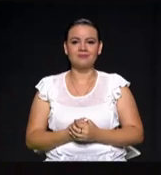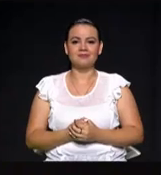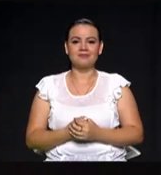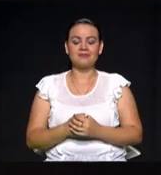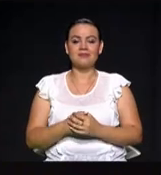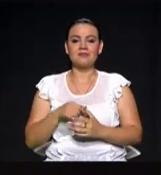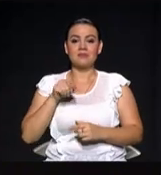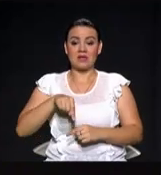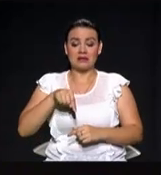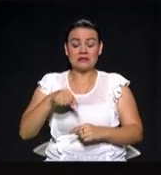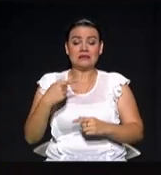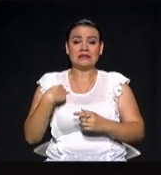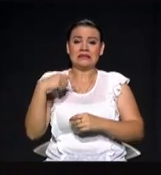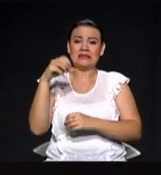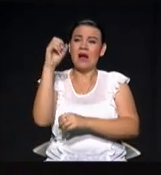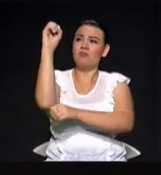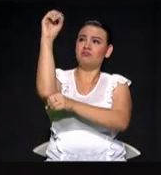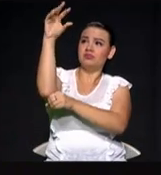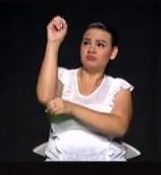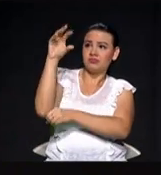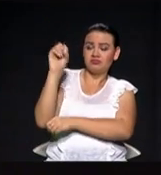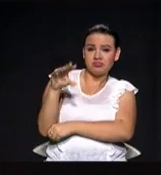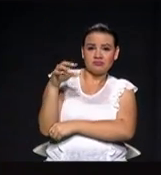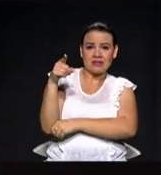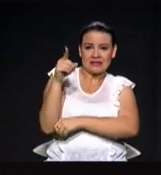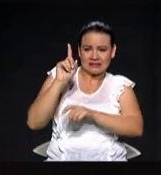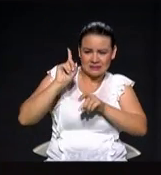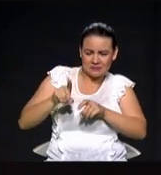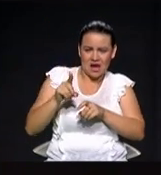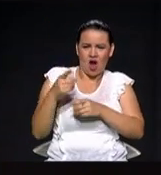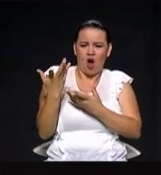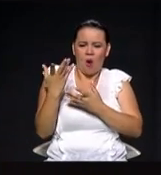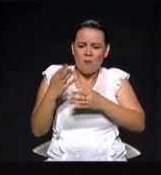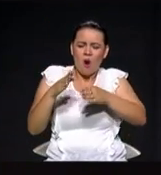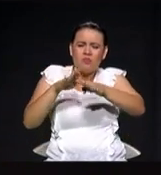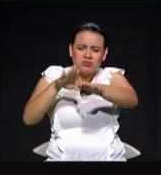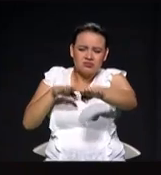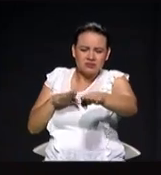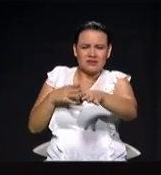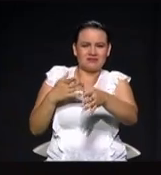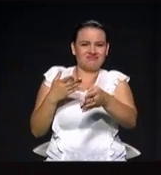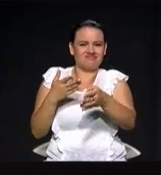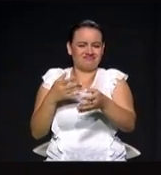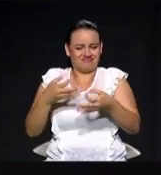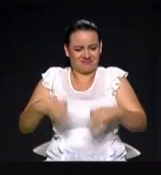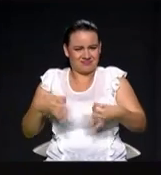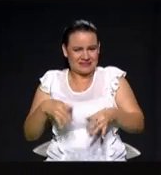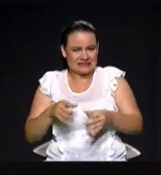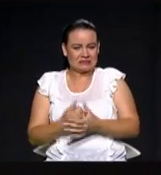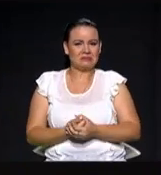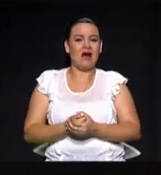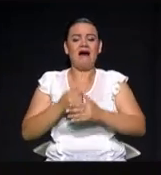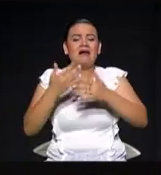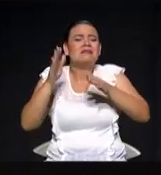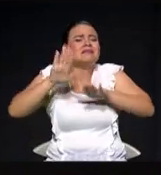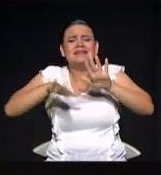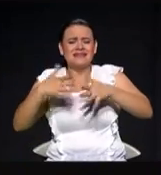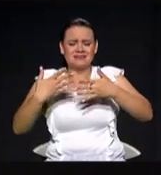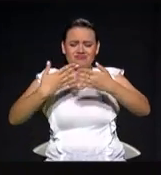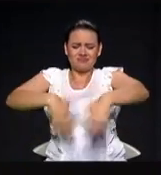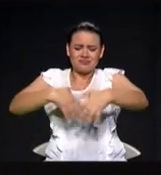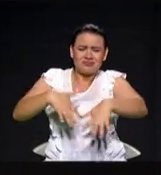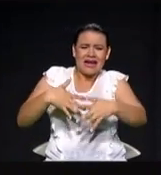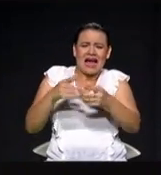con semáforos con sensores nos ayude también a aumentar la movilidad de medellín entonces tenemos que cambiar sentidos de muchas vías tenemos que cambiar horarios